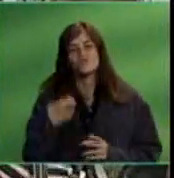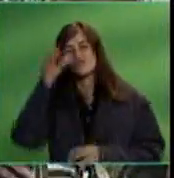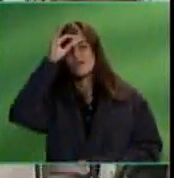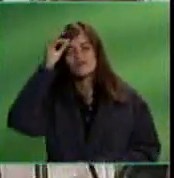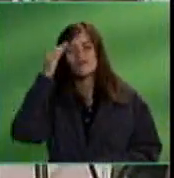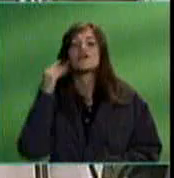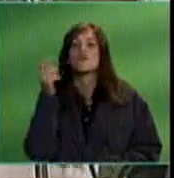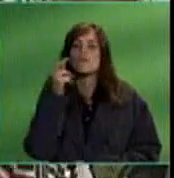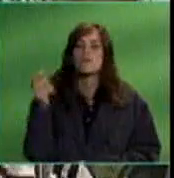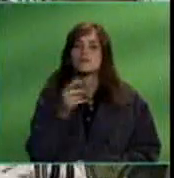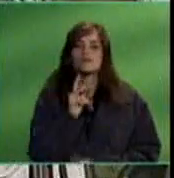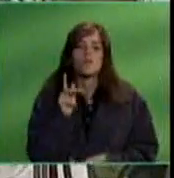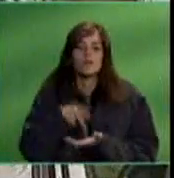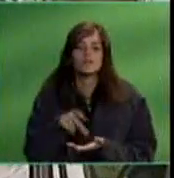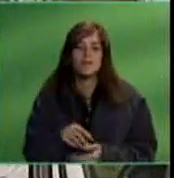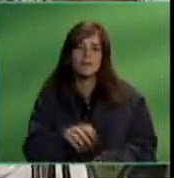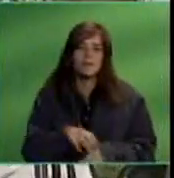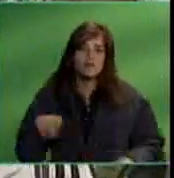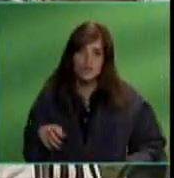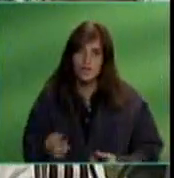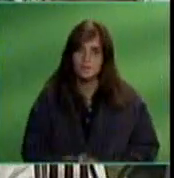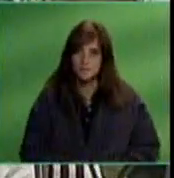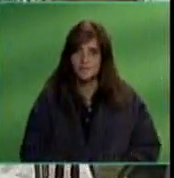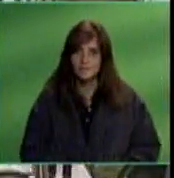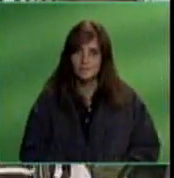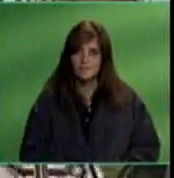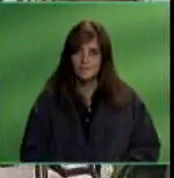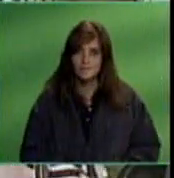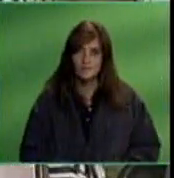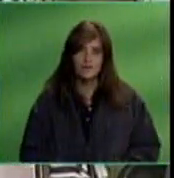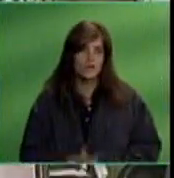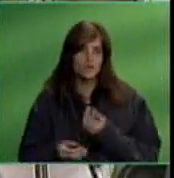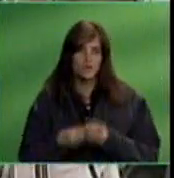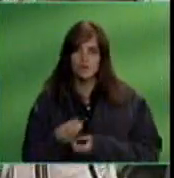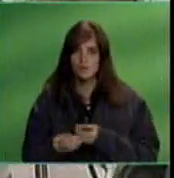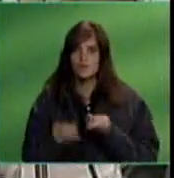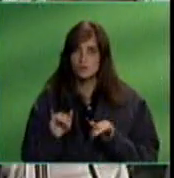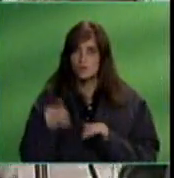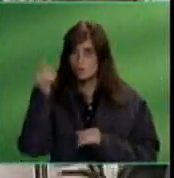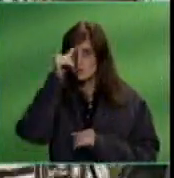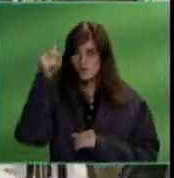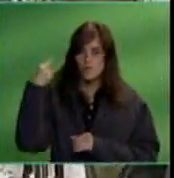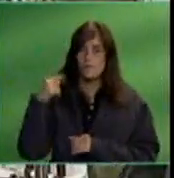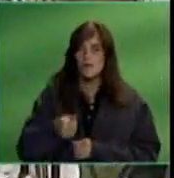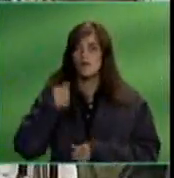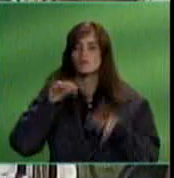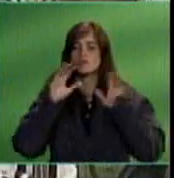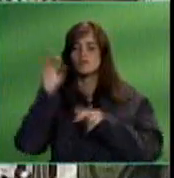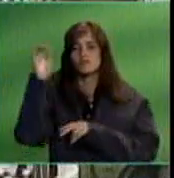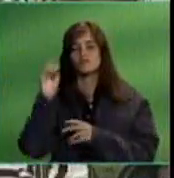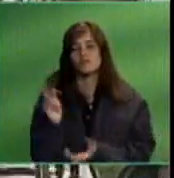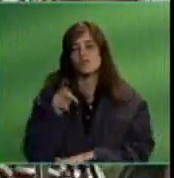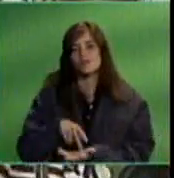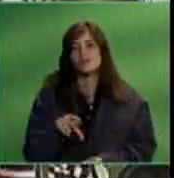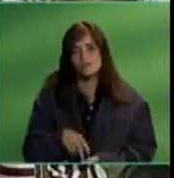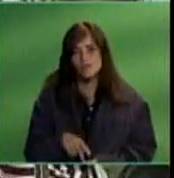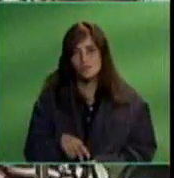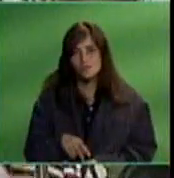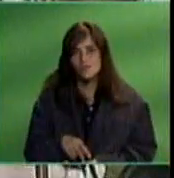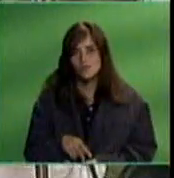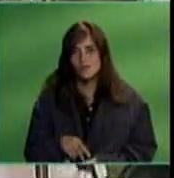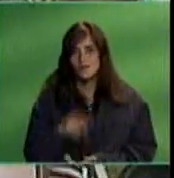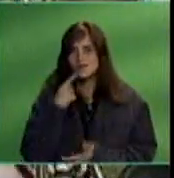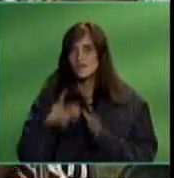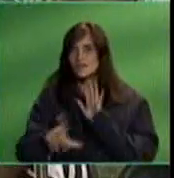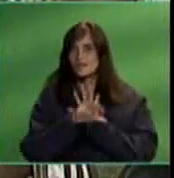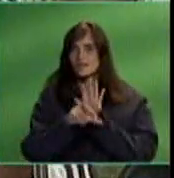población va y participa masivamente como lo hizo más del 80% de participación está dándole